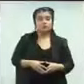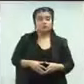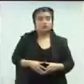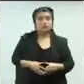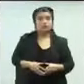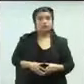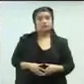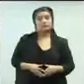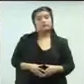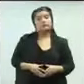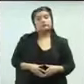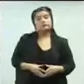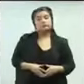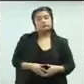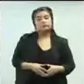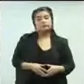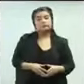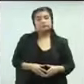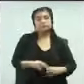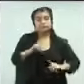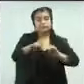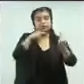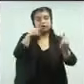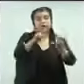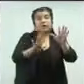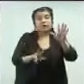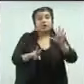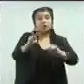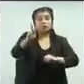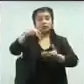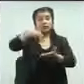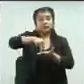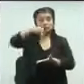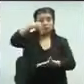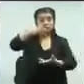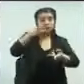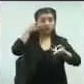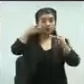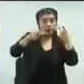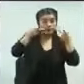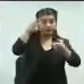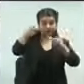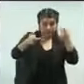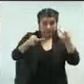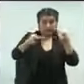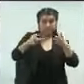Gracias, señora diputada. Podemos fijar el 12 de noviembre como fecha de visita.